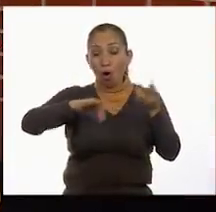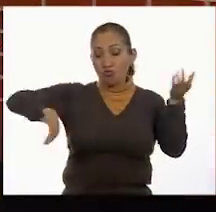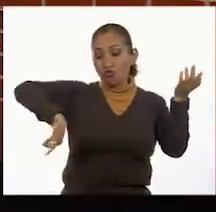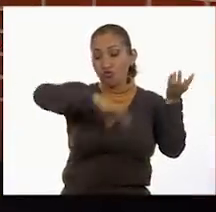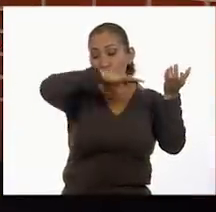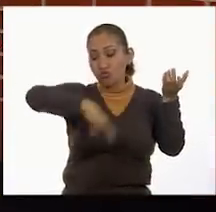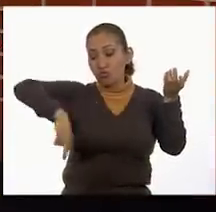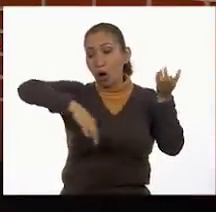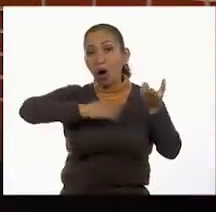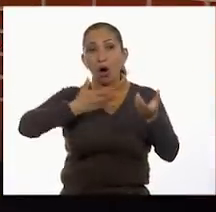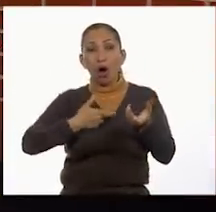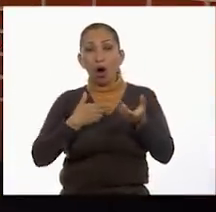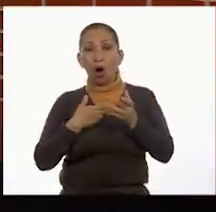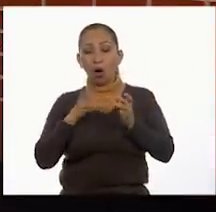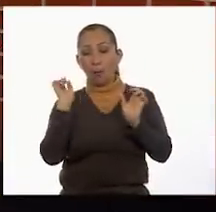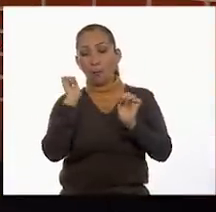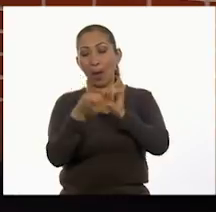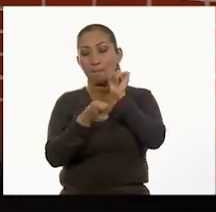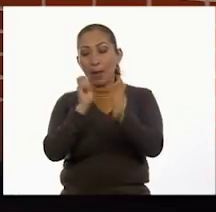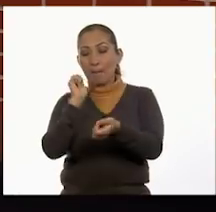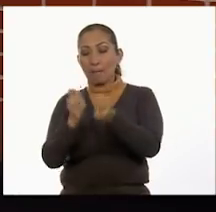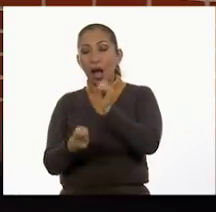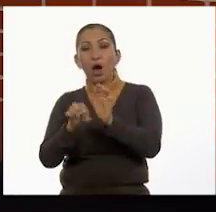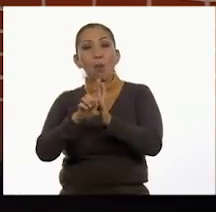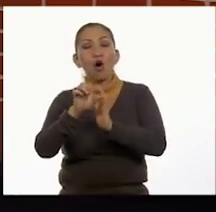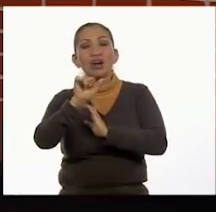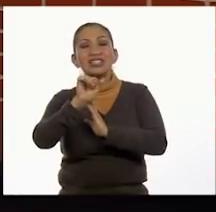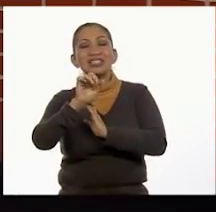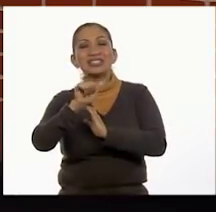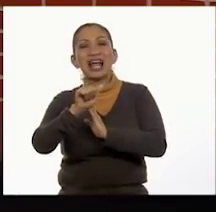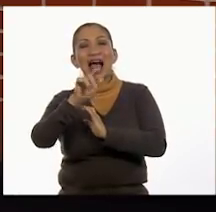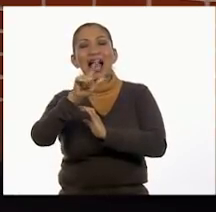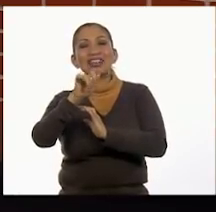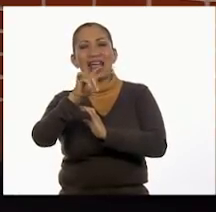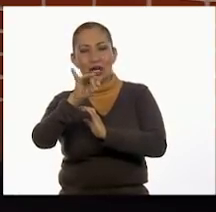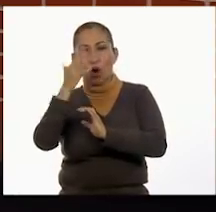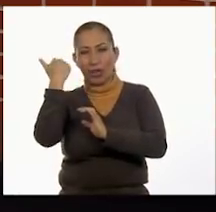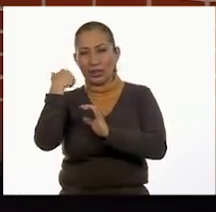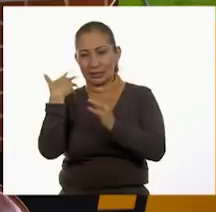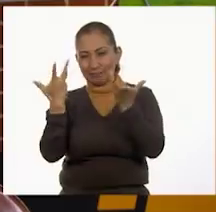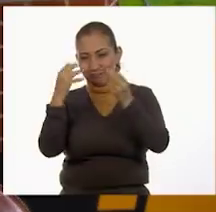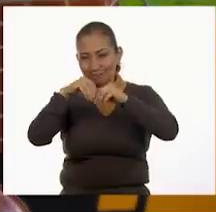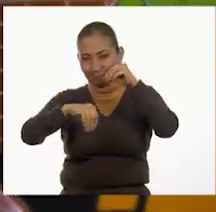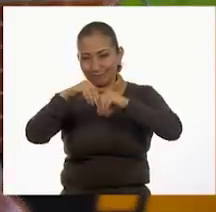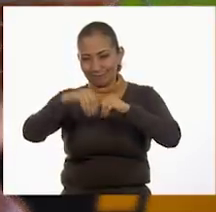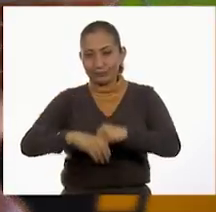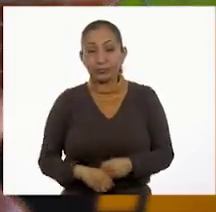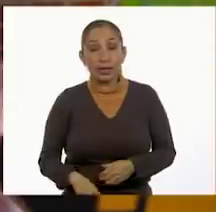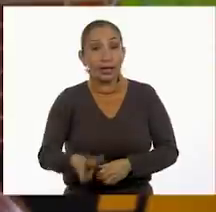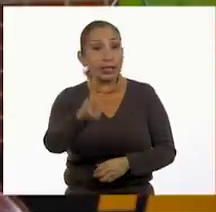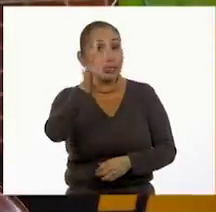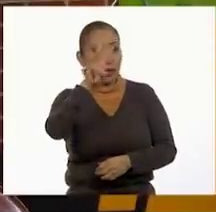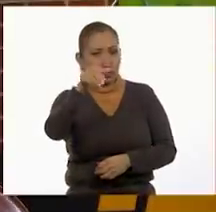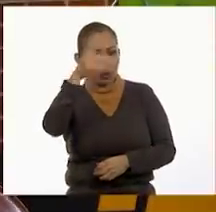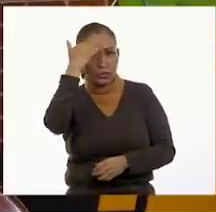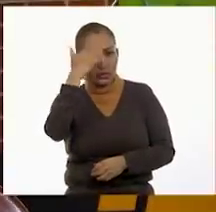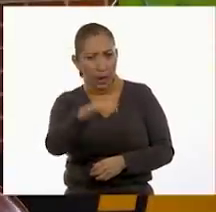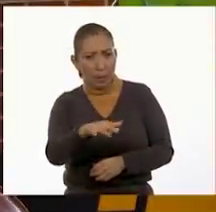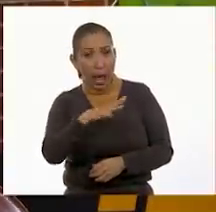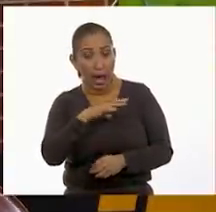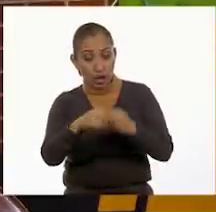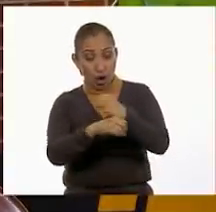frotando o percutiendo las cuerdas, como el salterio que construimos en otro programa. 3. ¿Sabías que